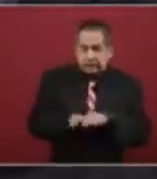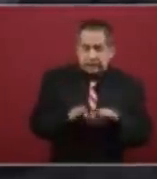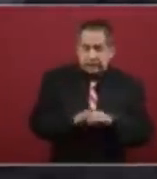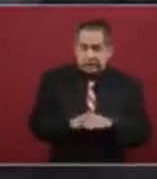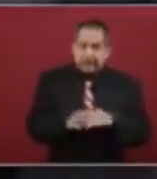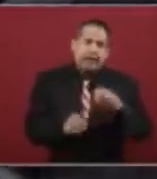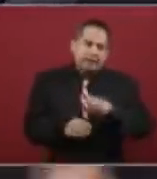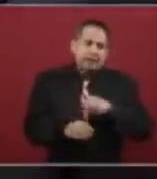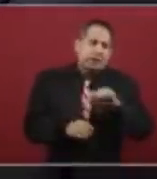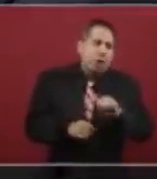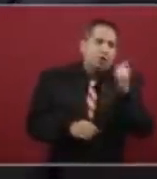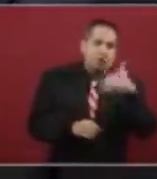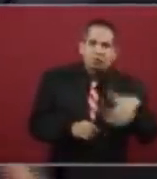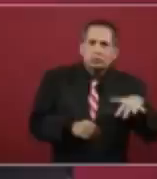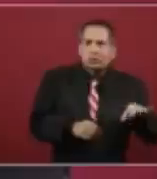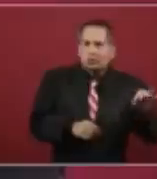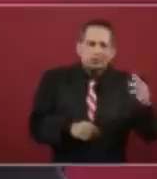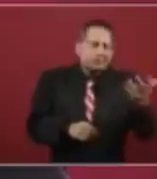pues ahora sí